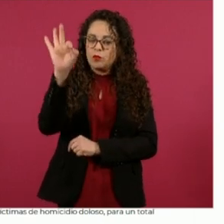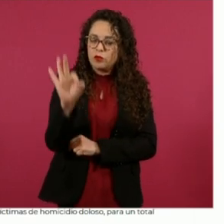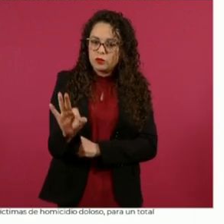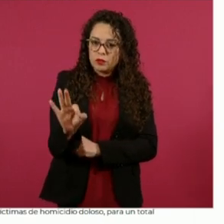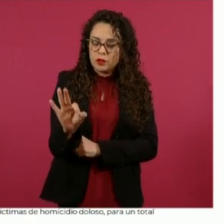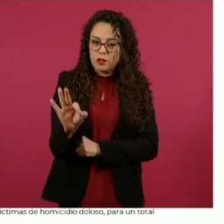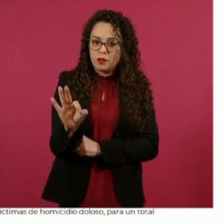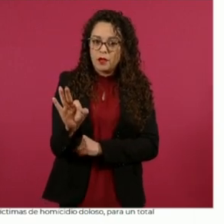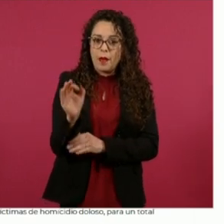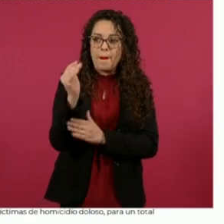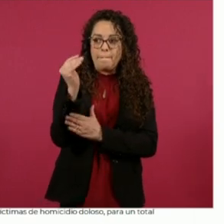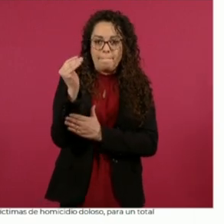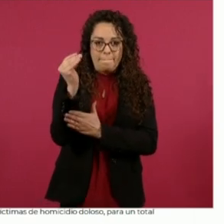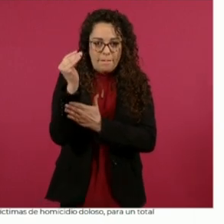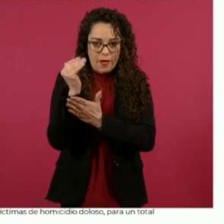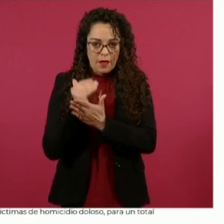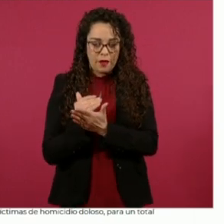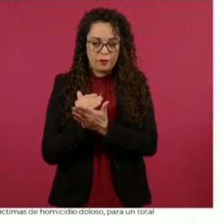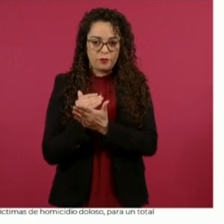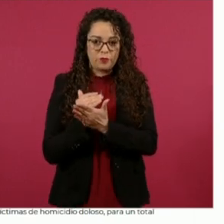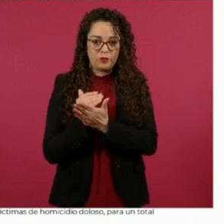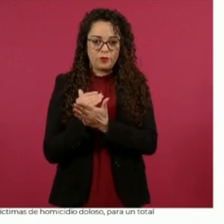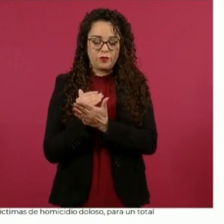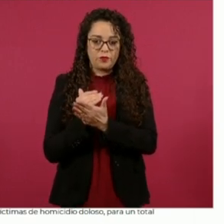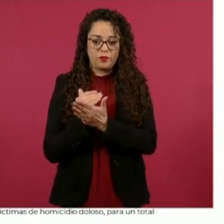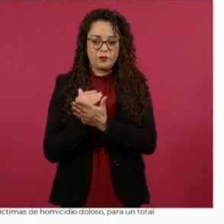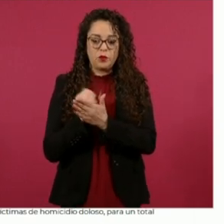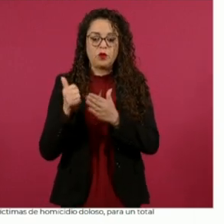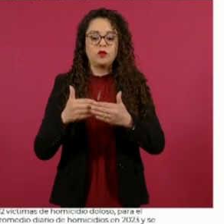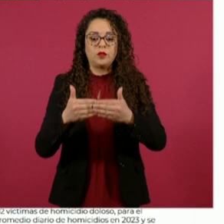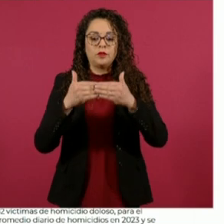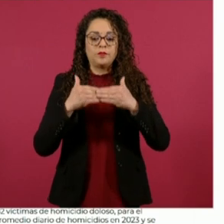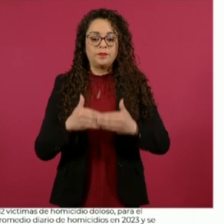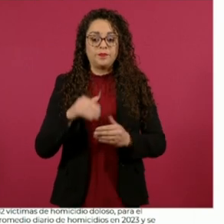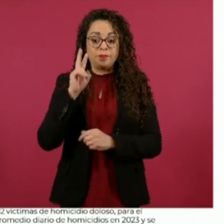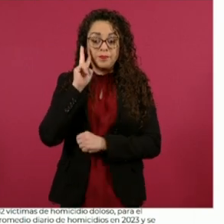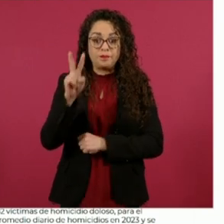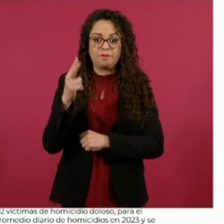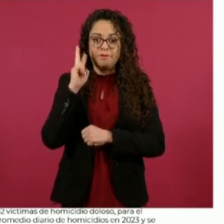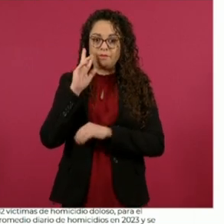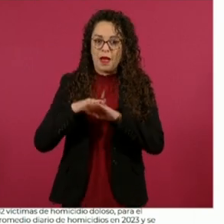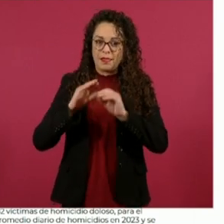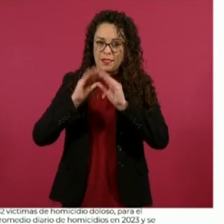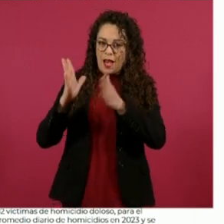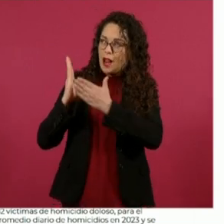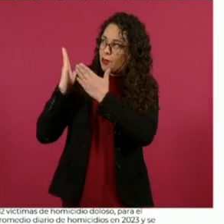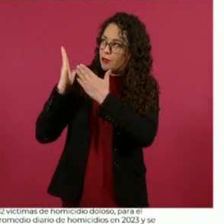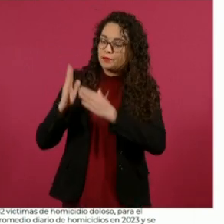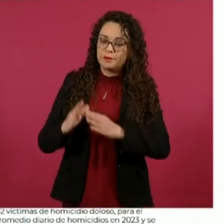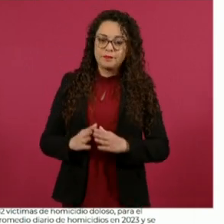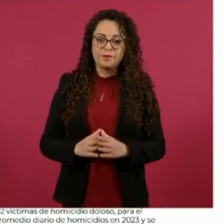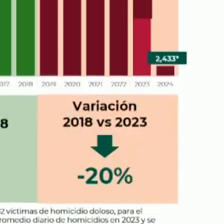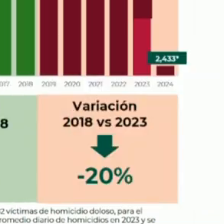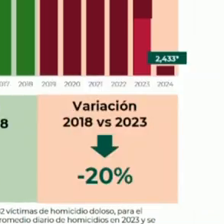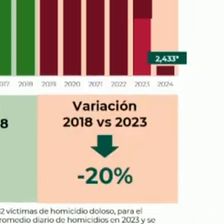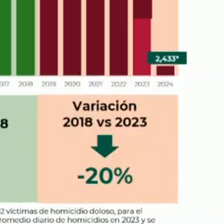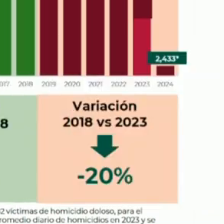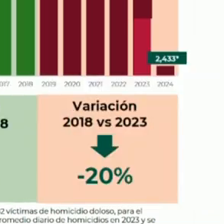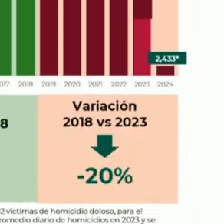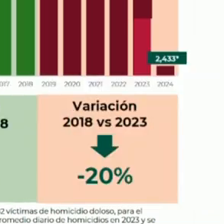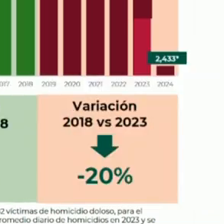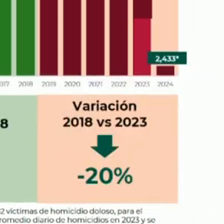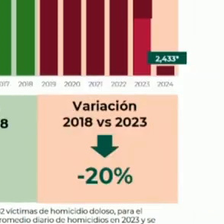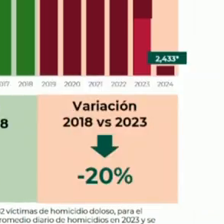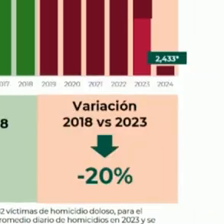la reducción de este delito. Adelante, aquí se ve más claro cómo sigue la